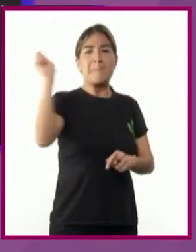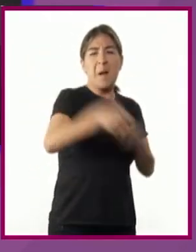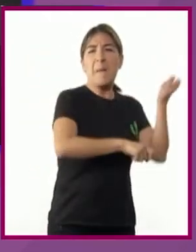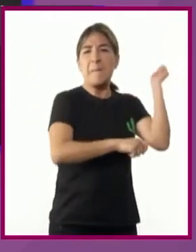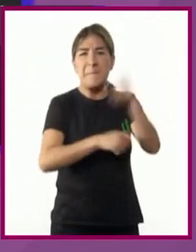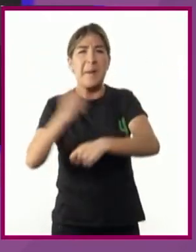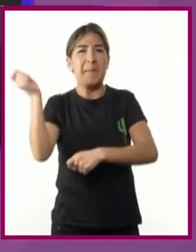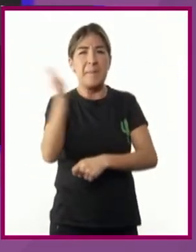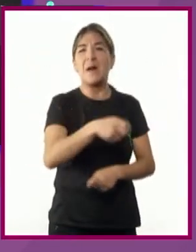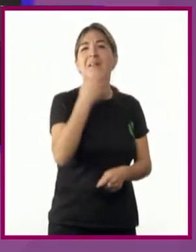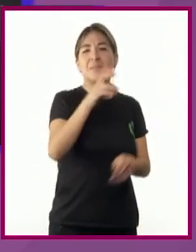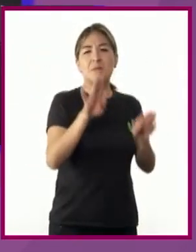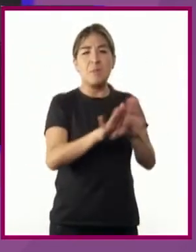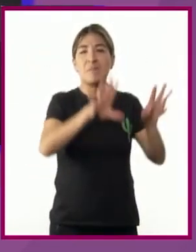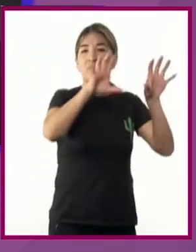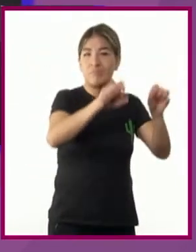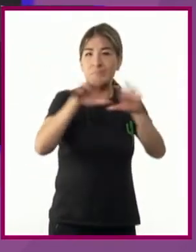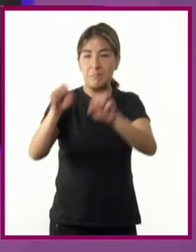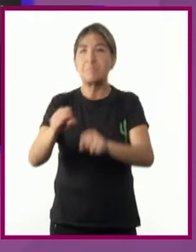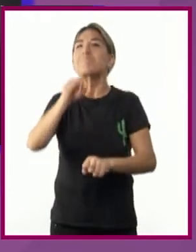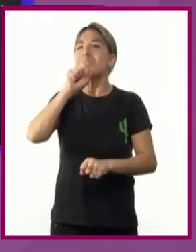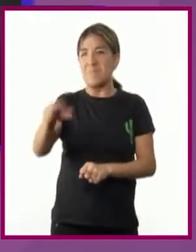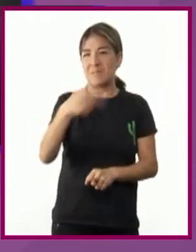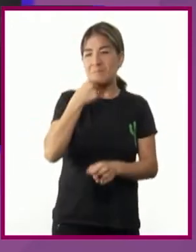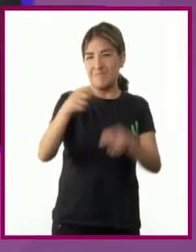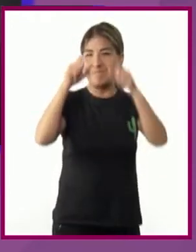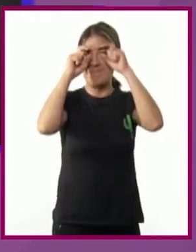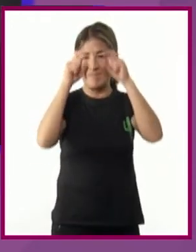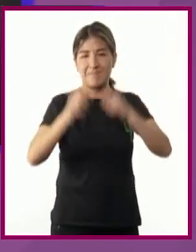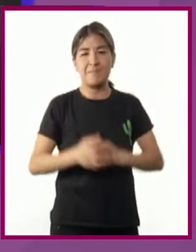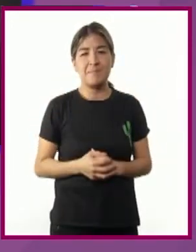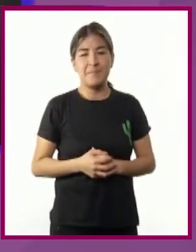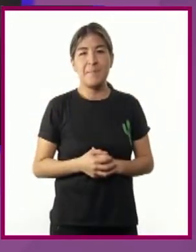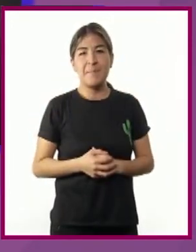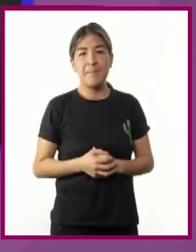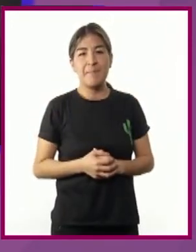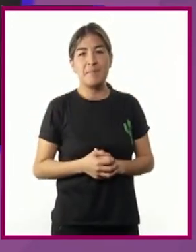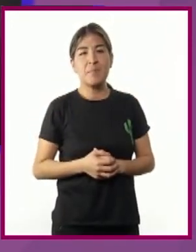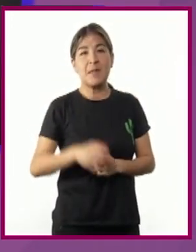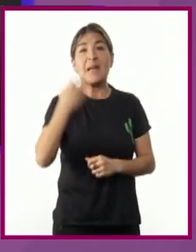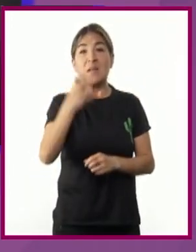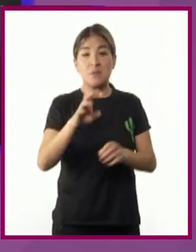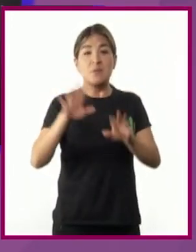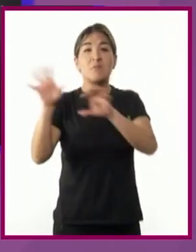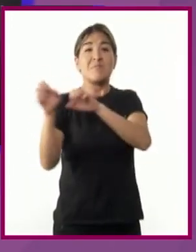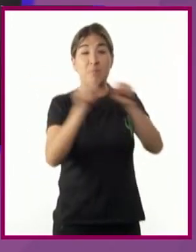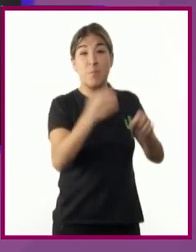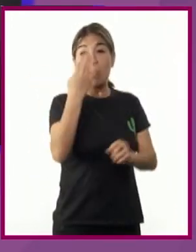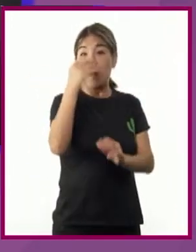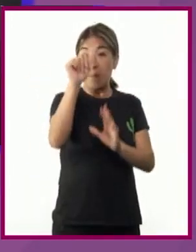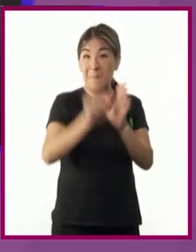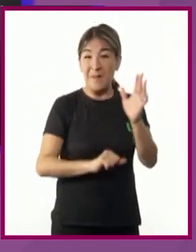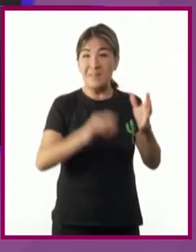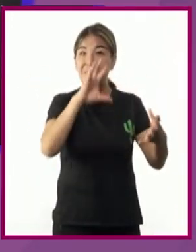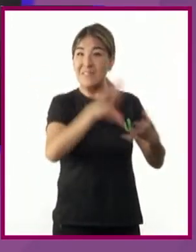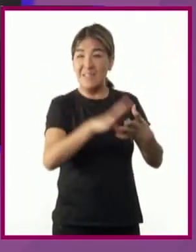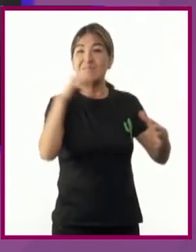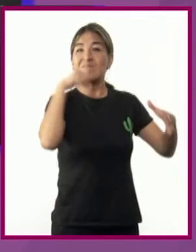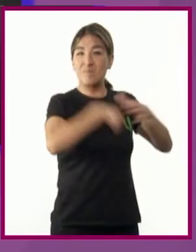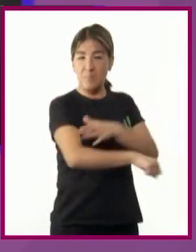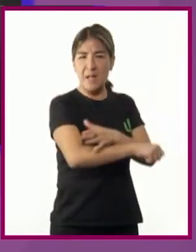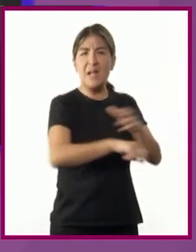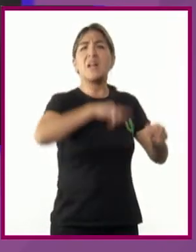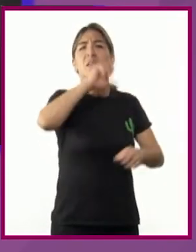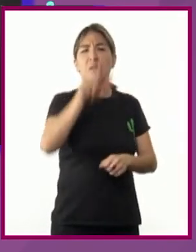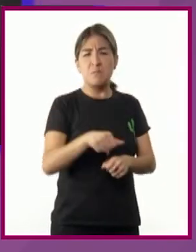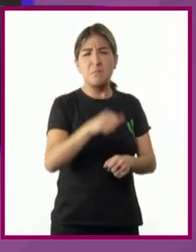detuvieron a la mayoría, entre ellos al mismo Gandhi. Esta vez permaneció 9 meses en la cárcel, pero tiempo después se